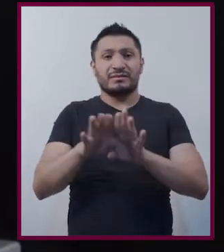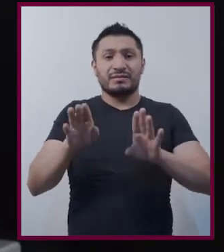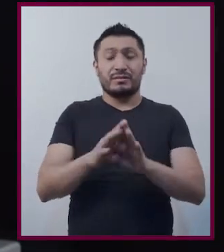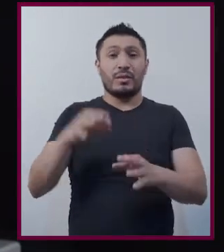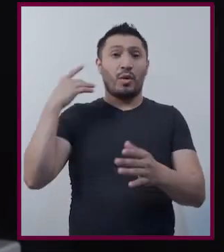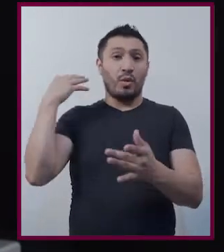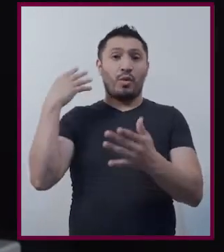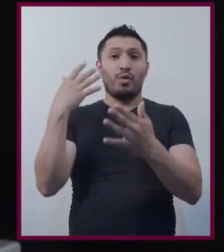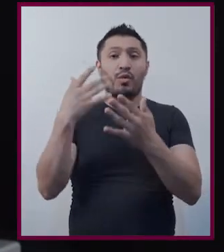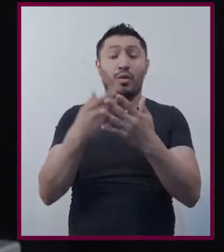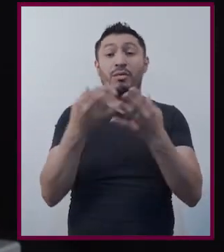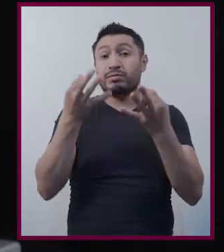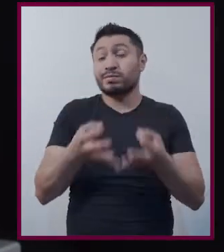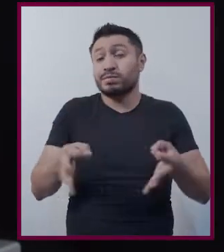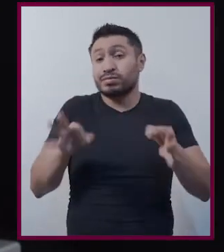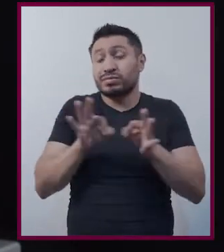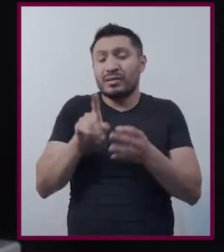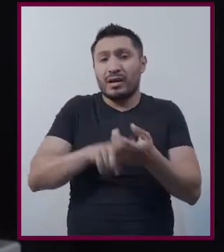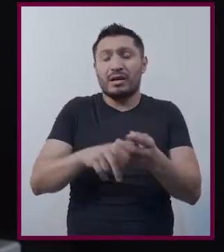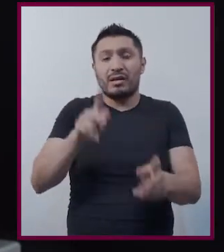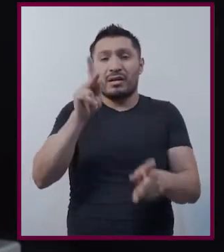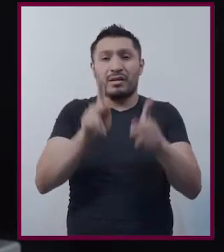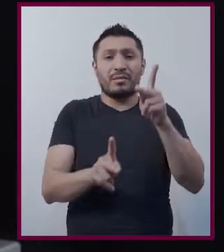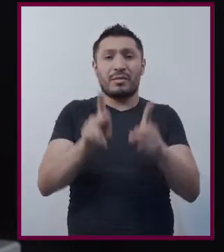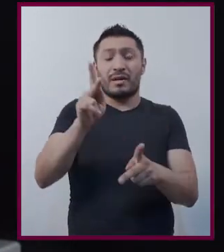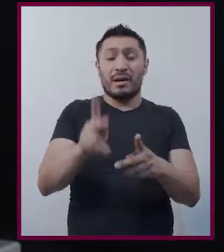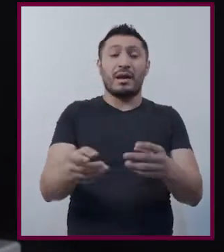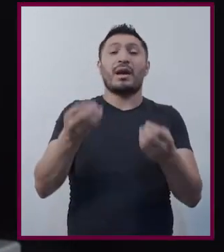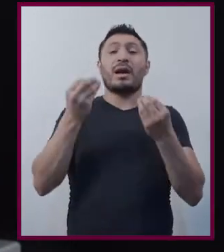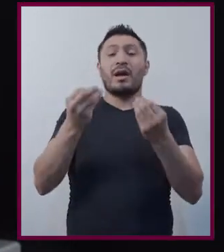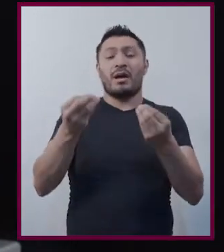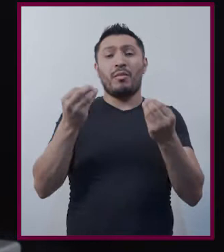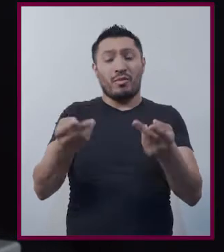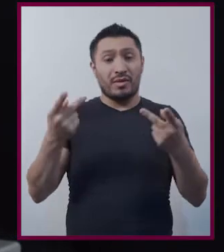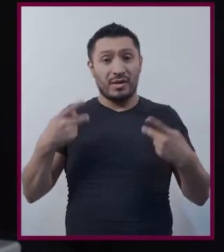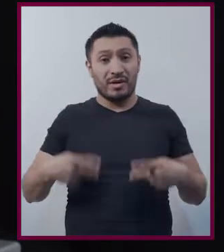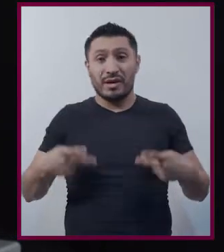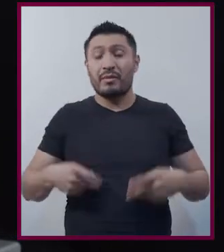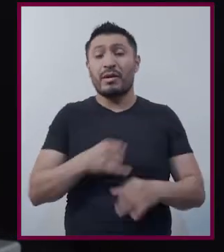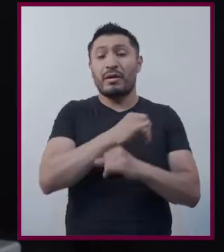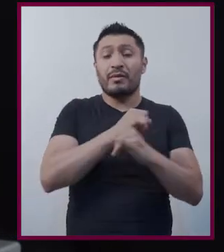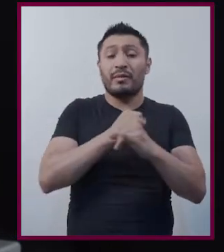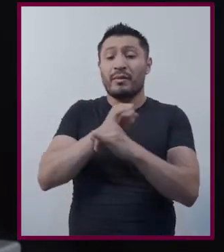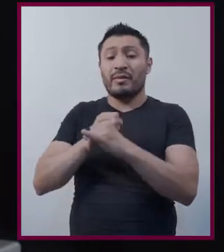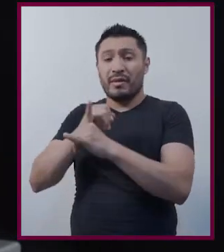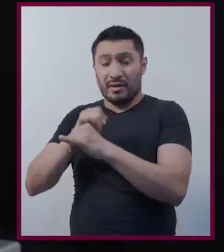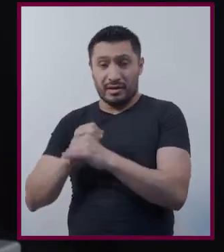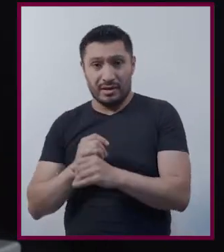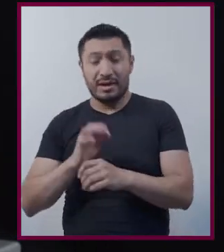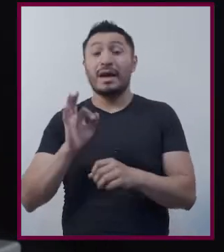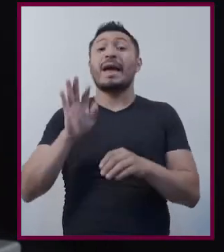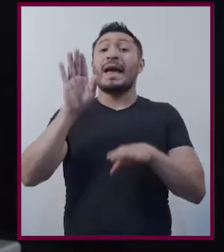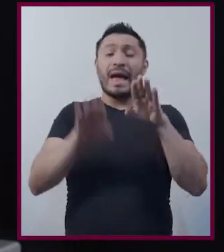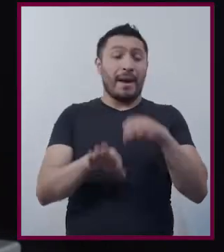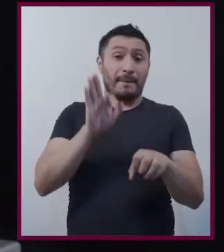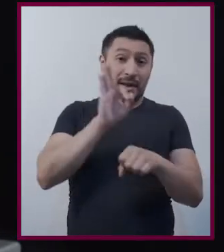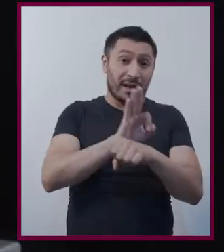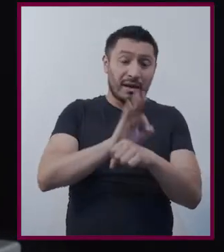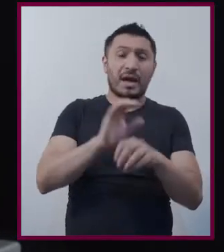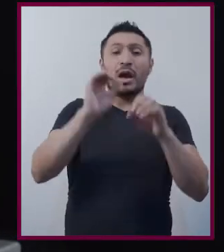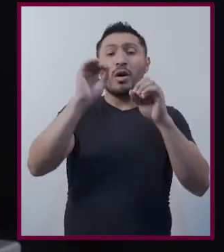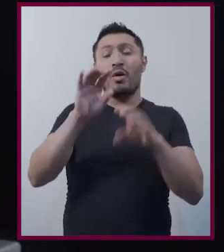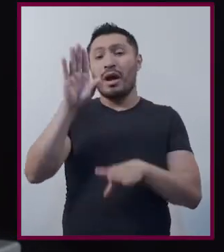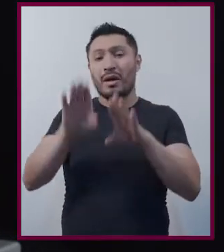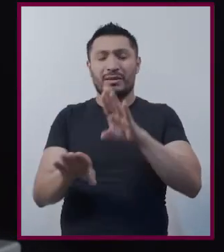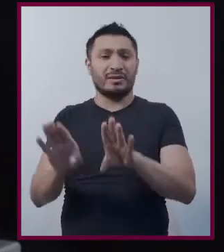desde entonces en la conversación de un buen número de estudiosas y estudiosos que o bien las defienden a capa y espada o